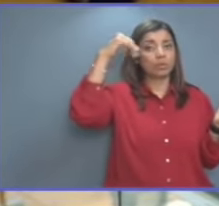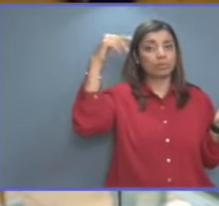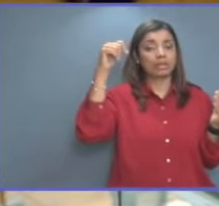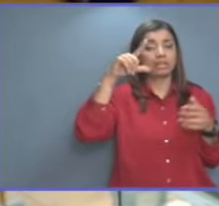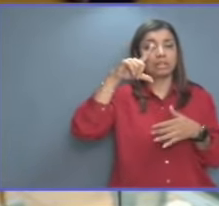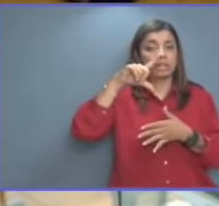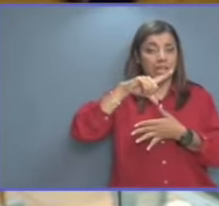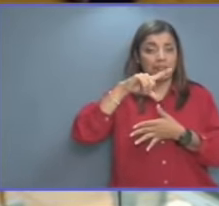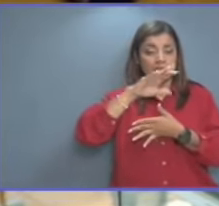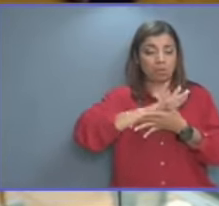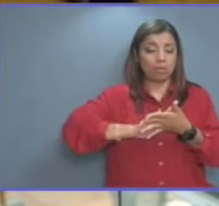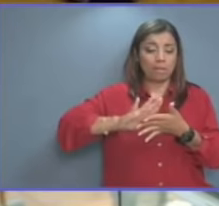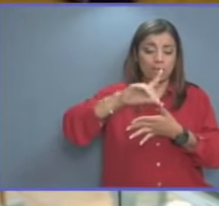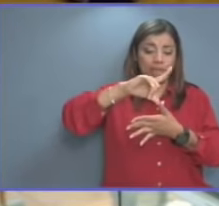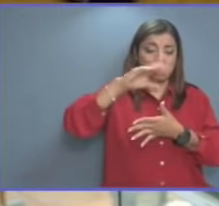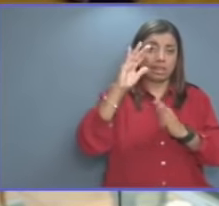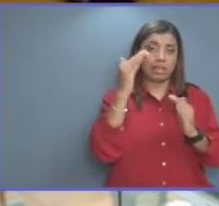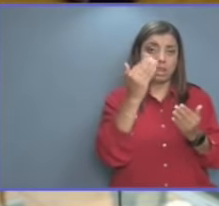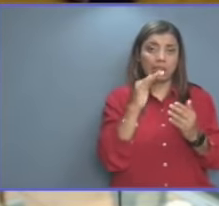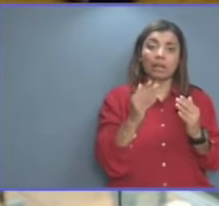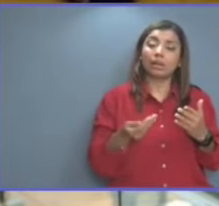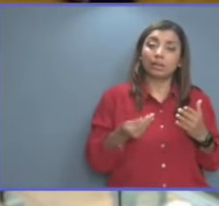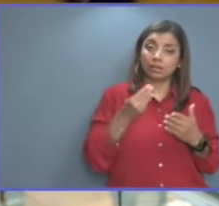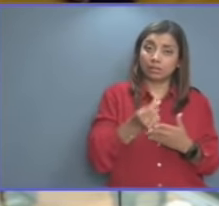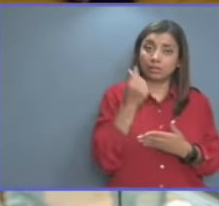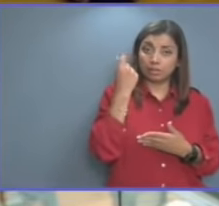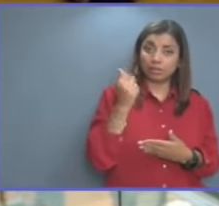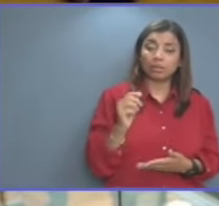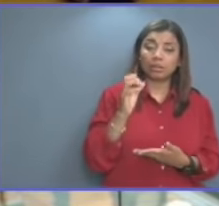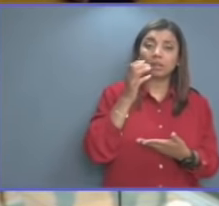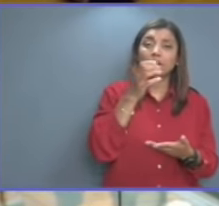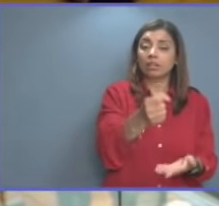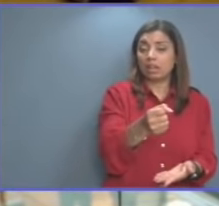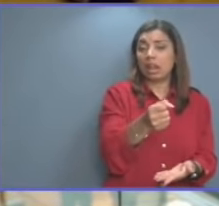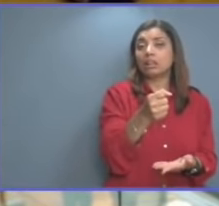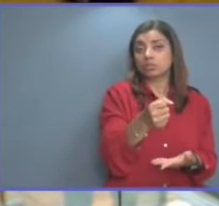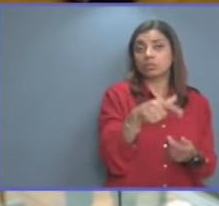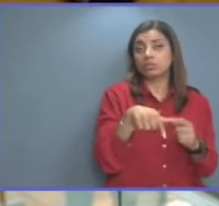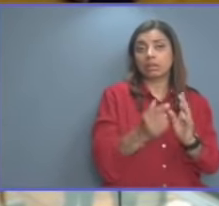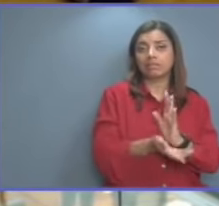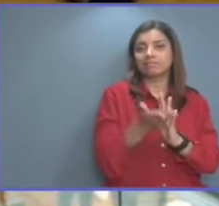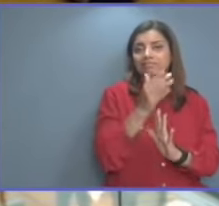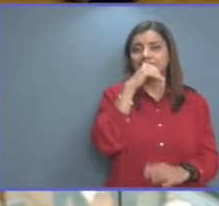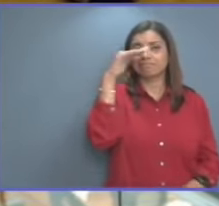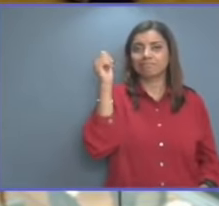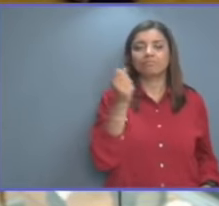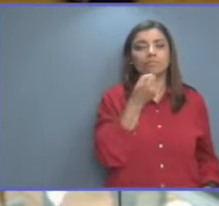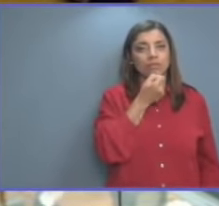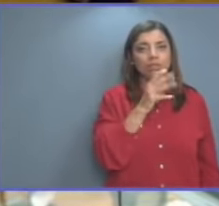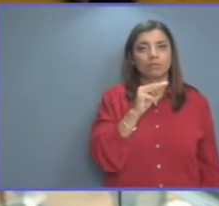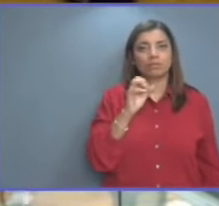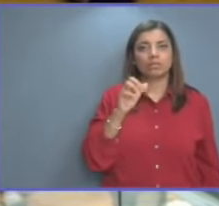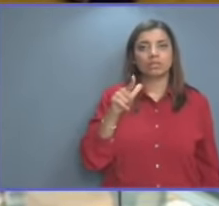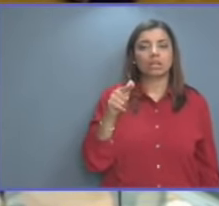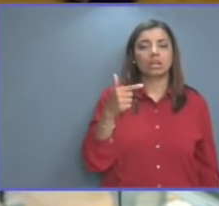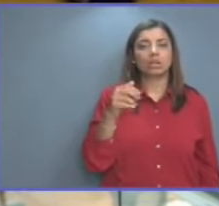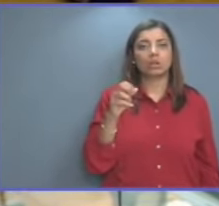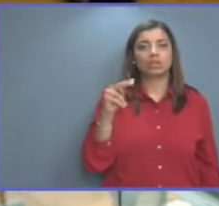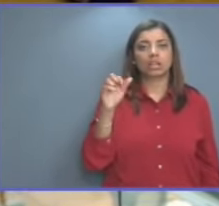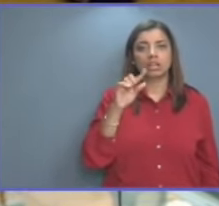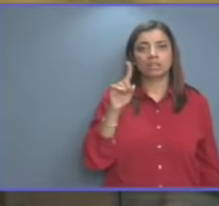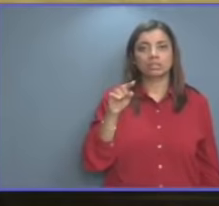latinoamérica generar más ingresos y con esto traer más desarrollo al país míchel gonzález noticiero